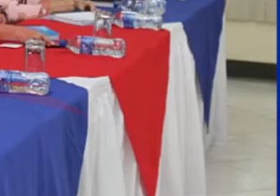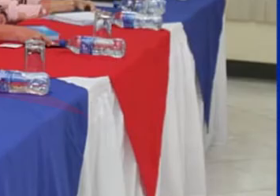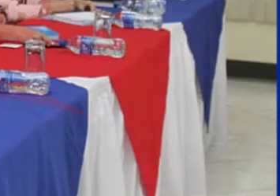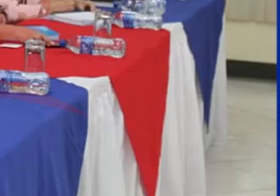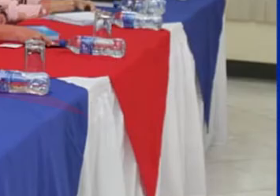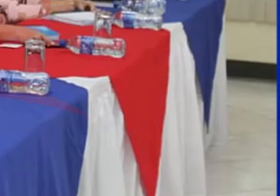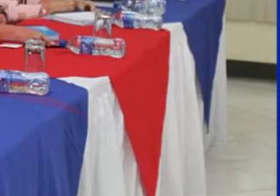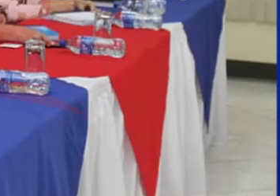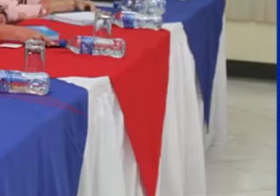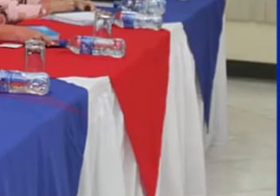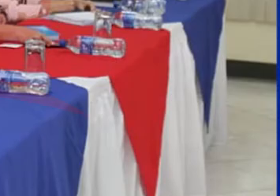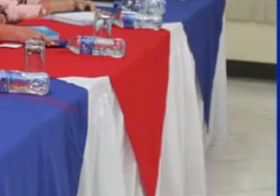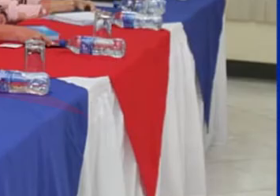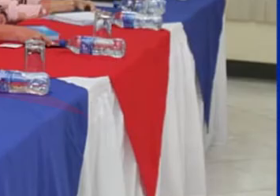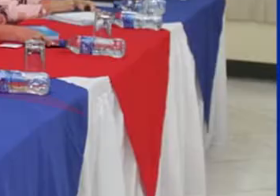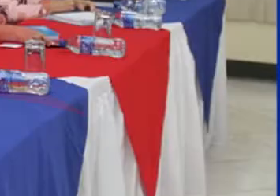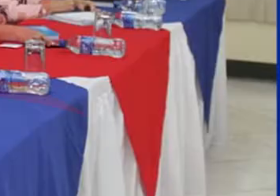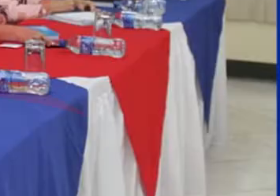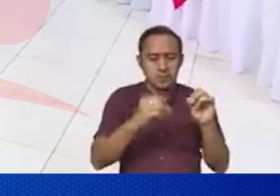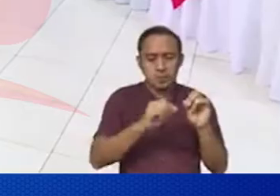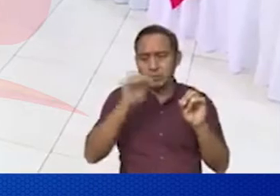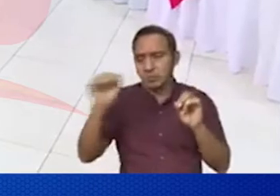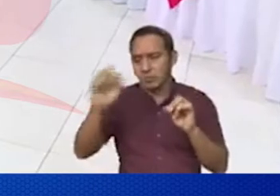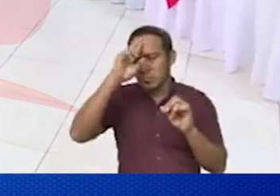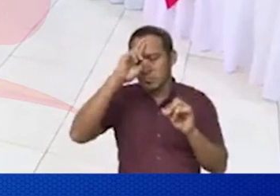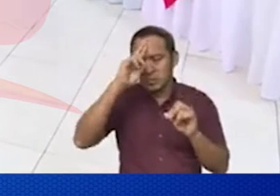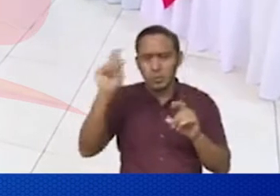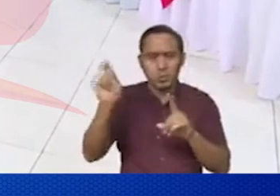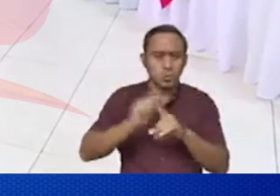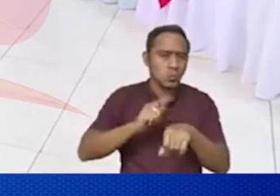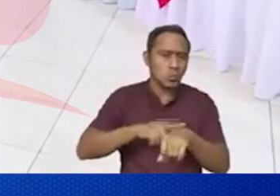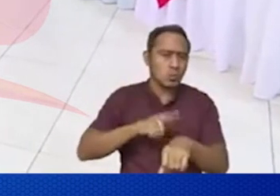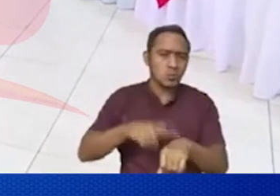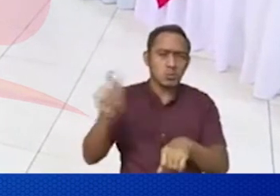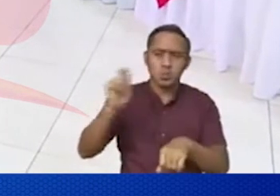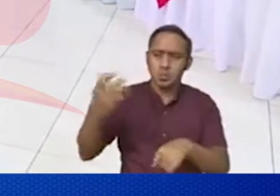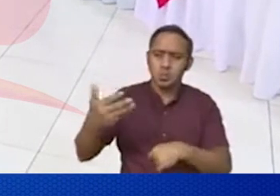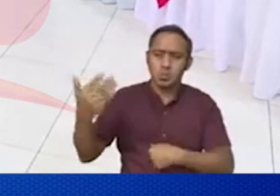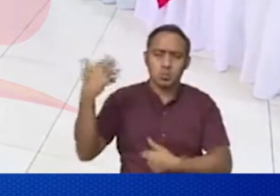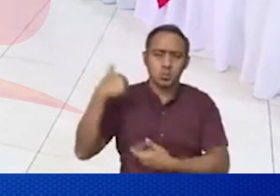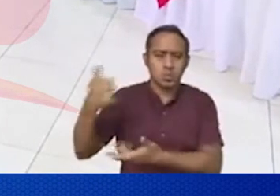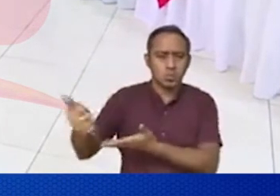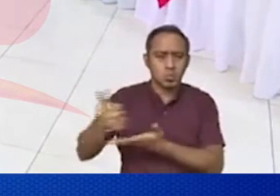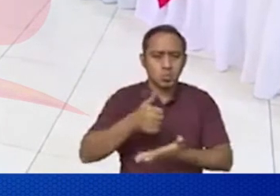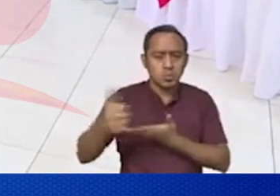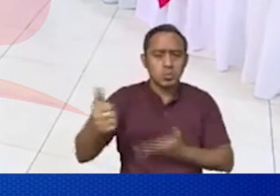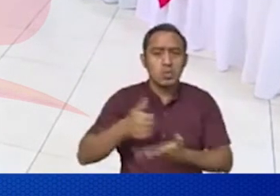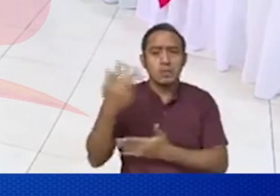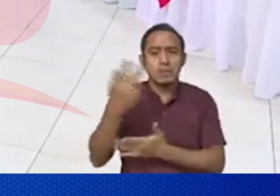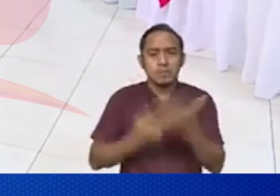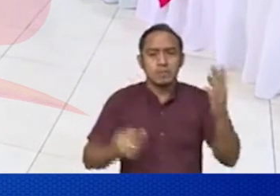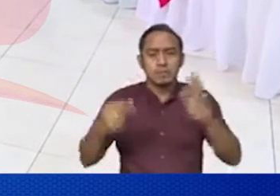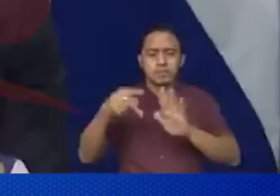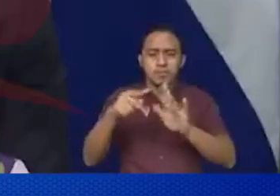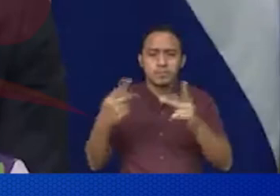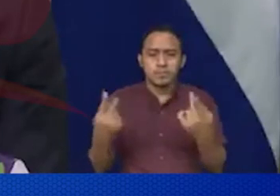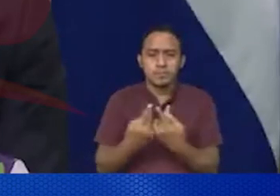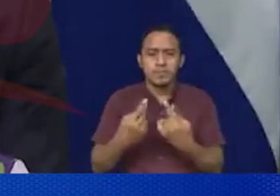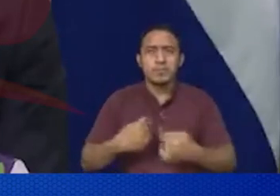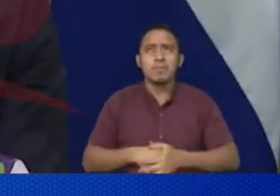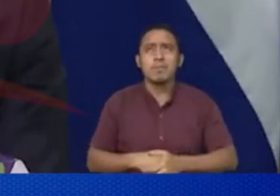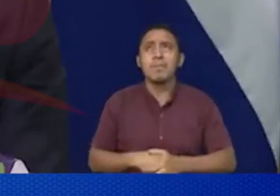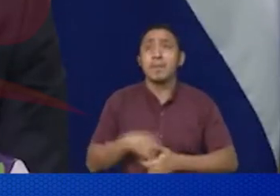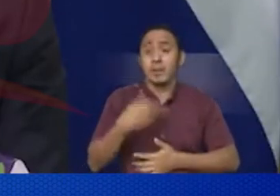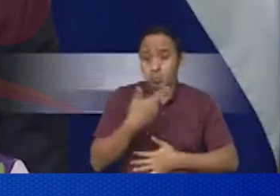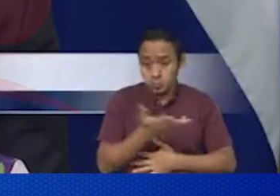Rusia, Alexander Kokolinov, quien expuso su postura sobre el conflicto militar que se desarrolla entre Rusia y Ucrania.